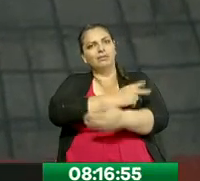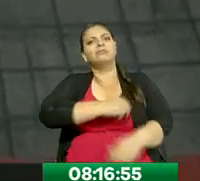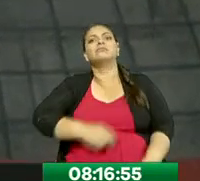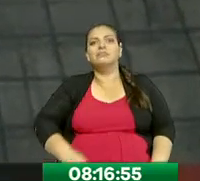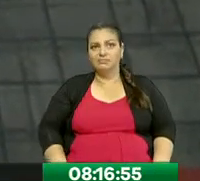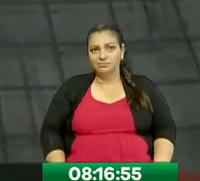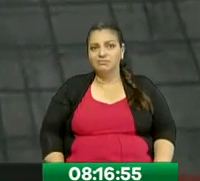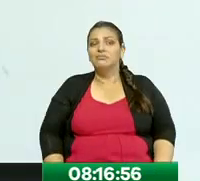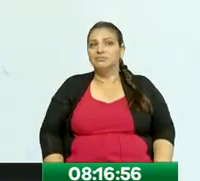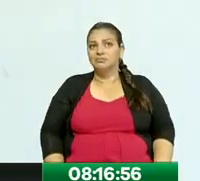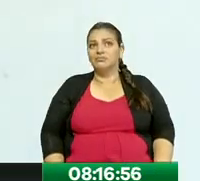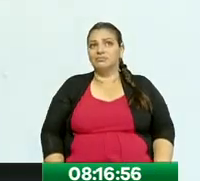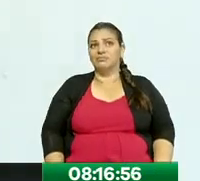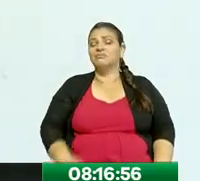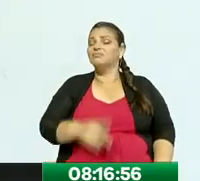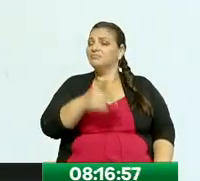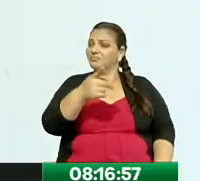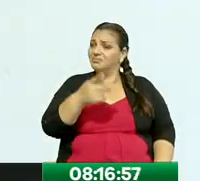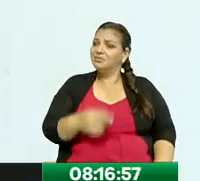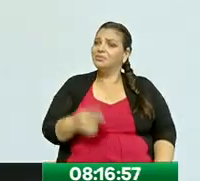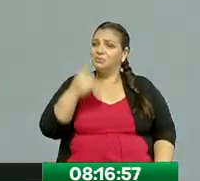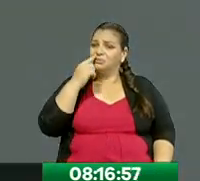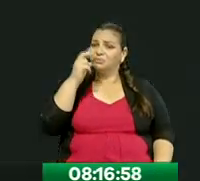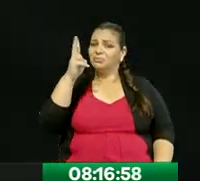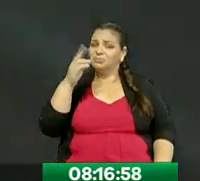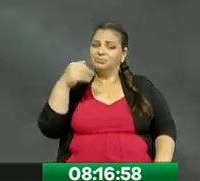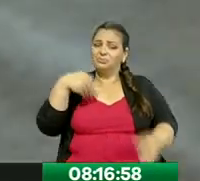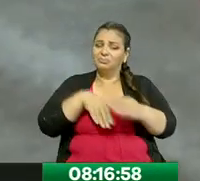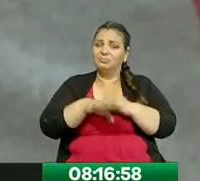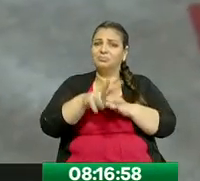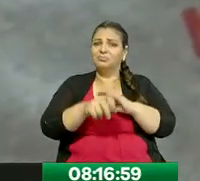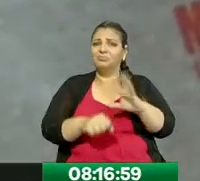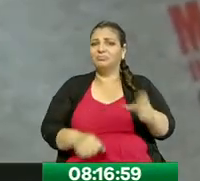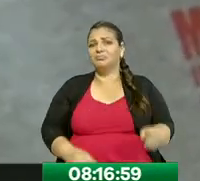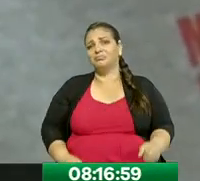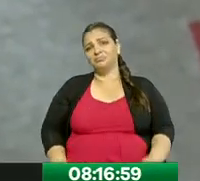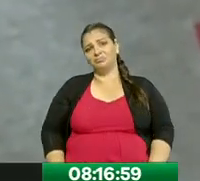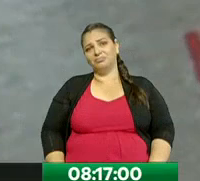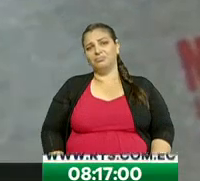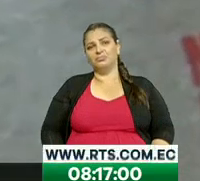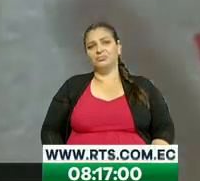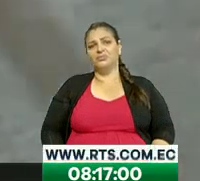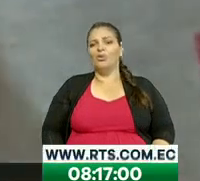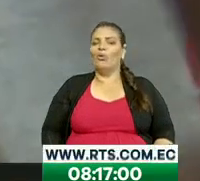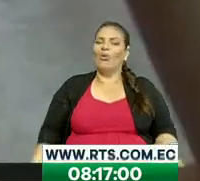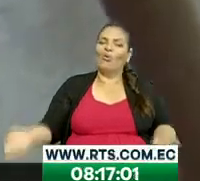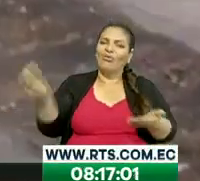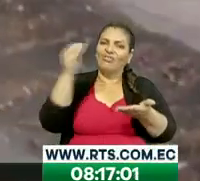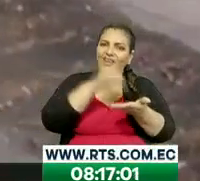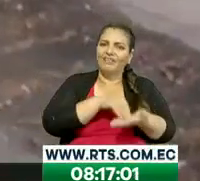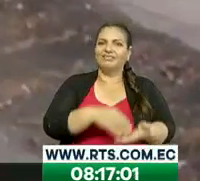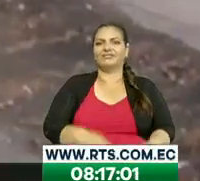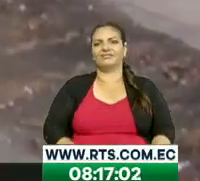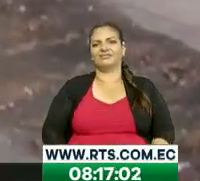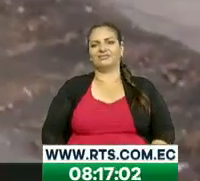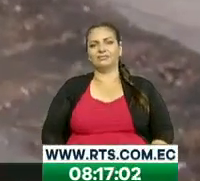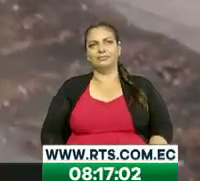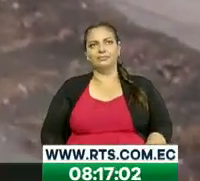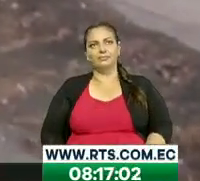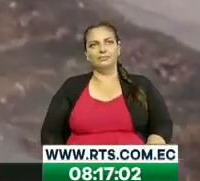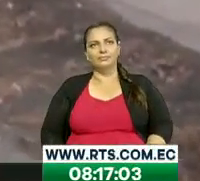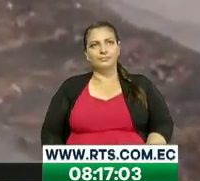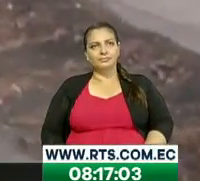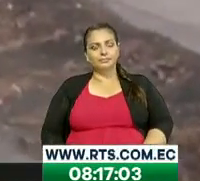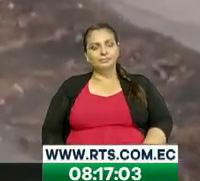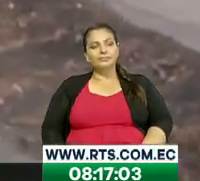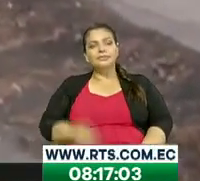se metieron, sacaron algunas cosas. Esta vez fue que ya fue un poquito más fuerte. Esto ocurrió al pie de una de las